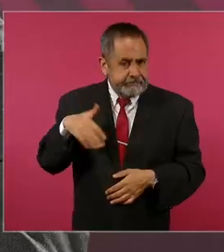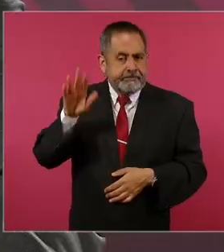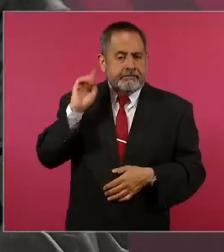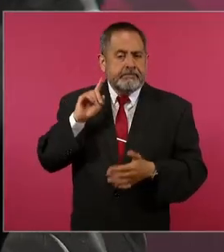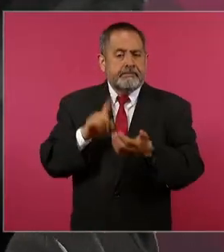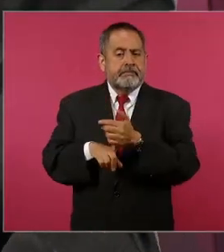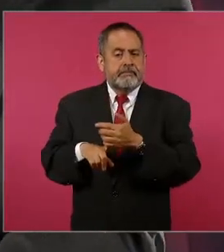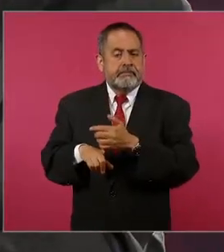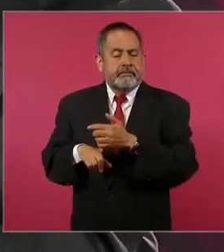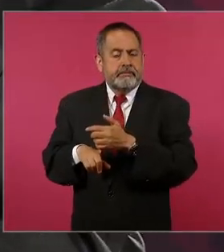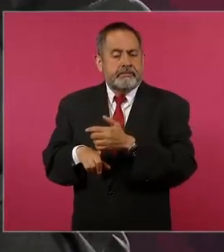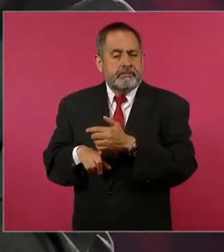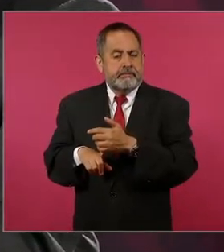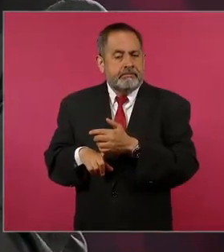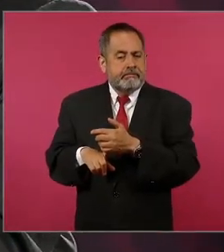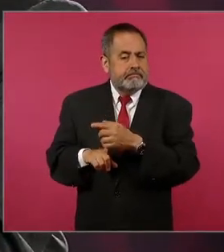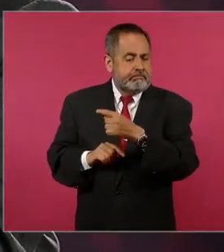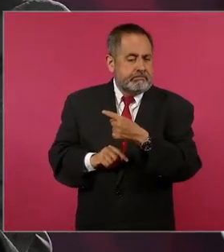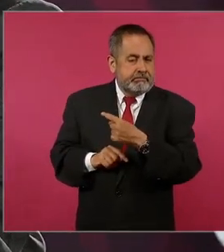heredamos